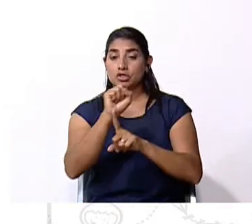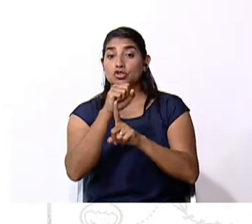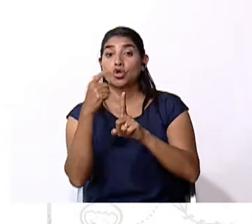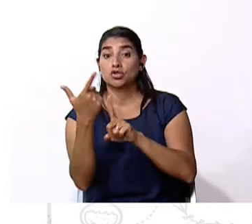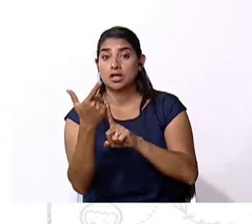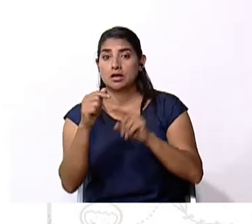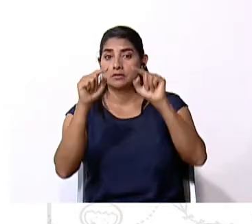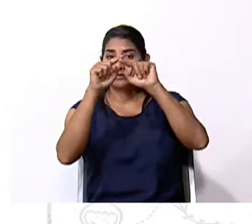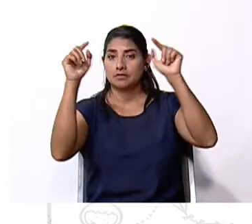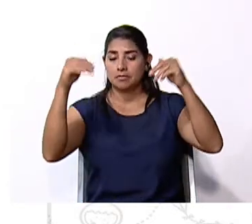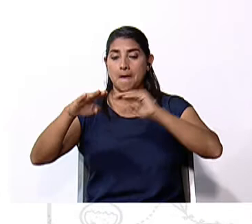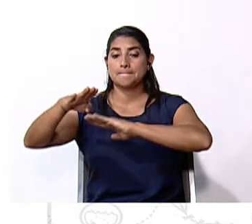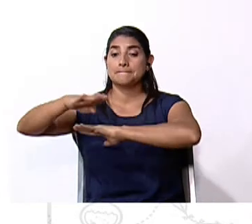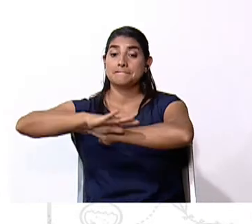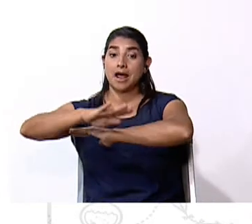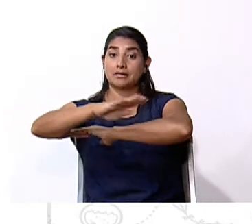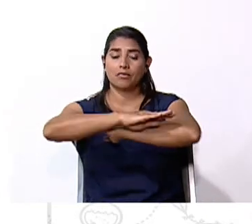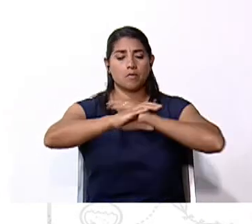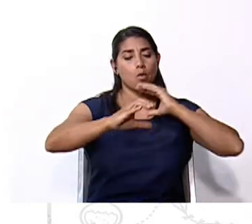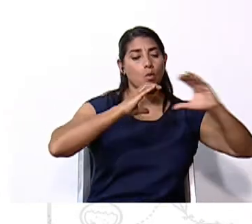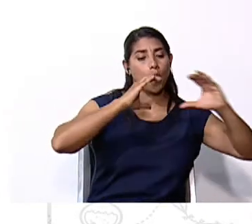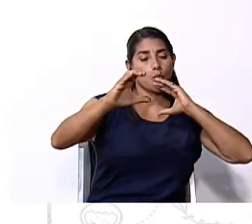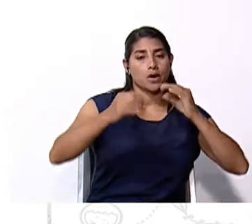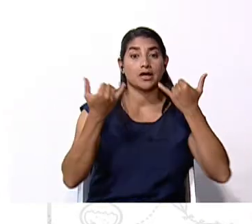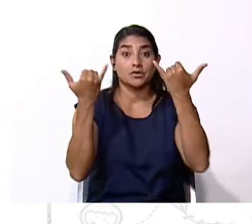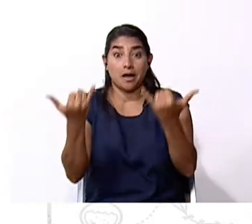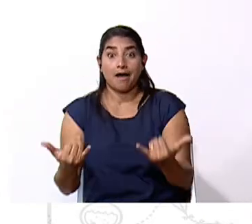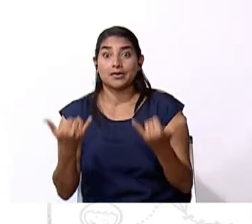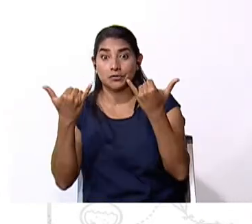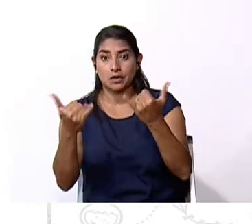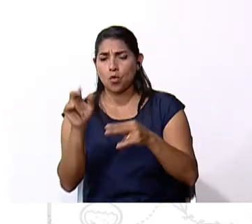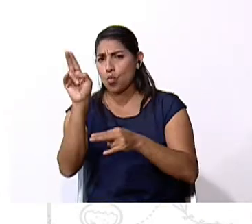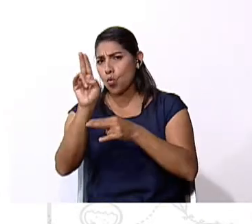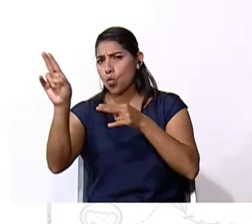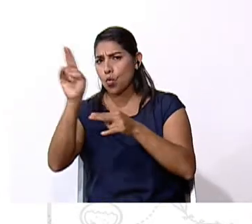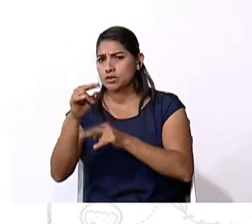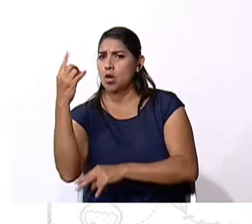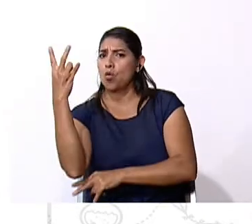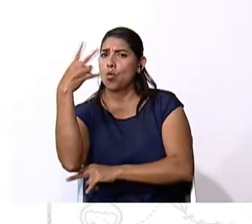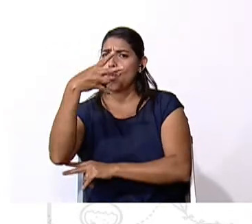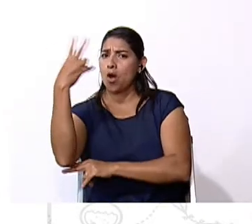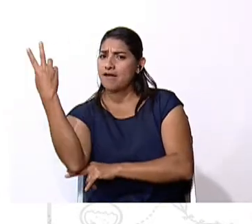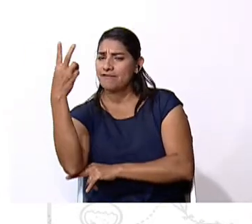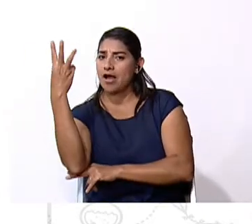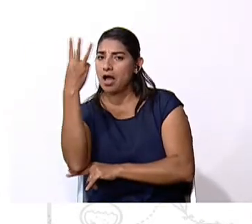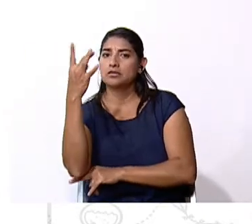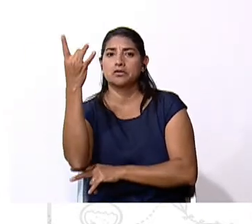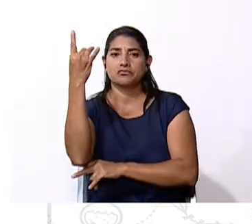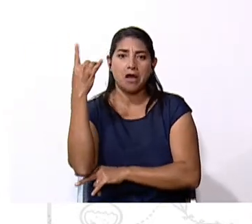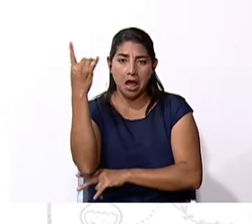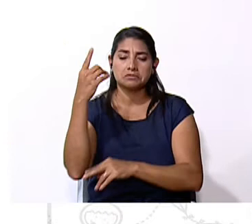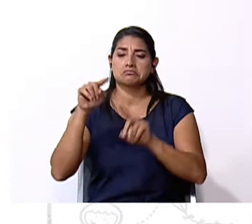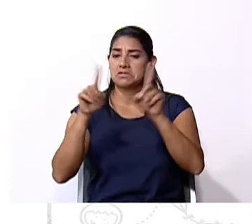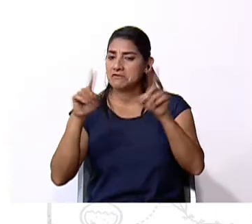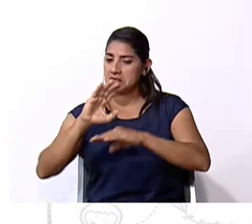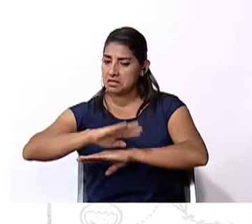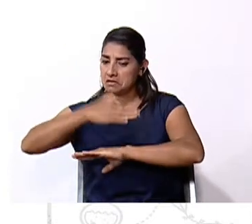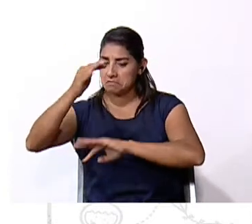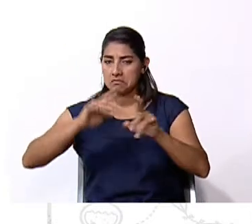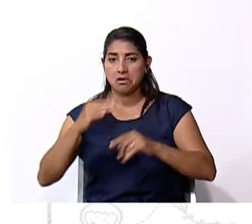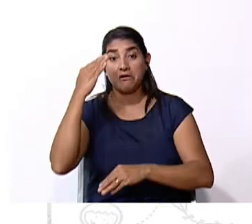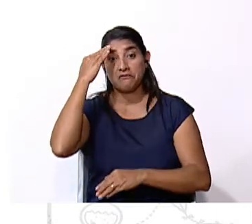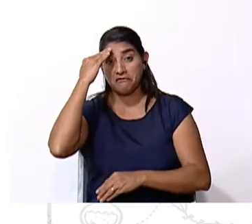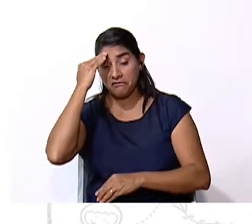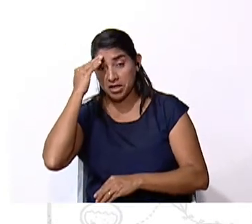son plataformas de comunicación actual. Usan Wi-Fi o conexión a Internet. Ejemplos,